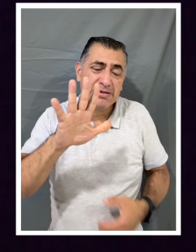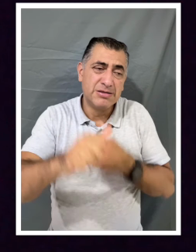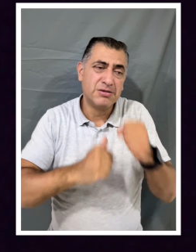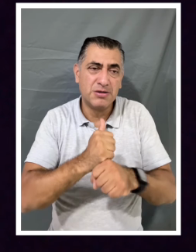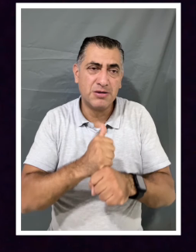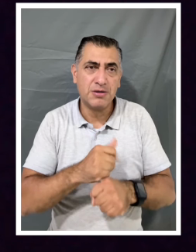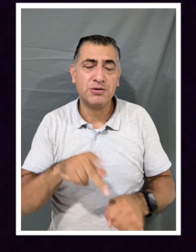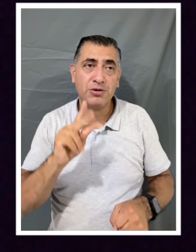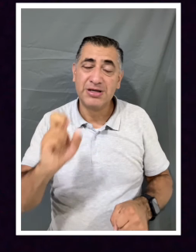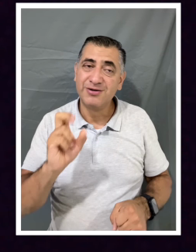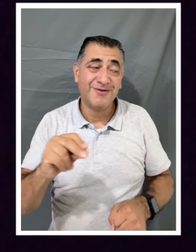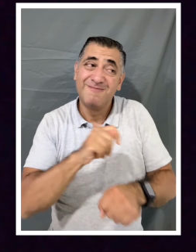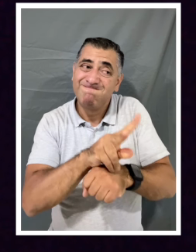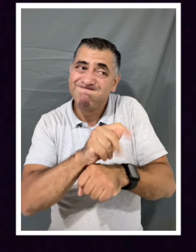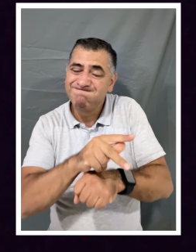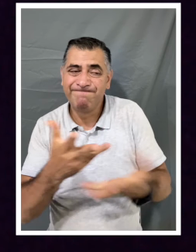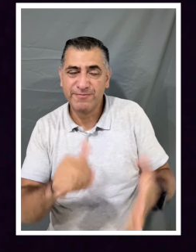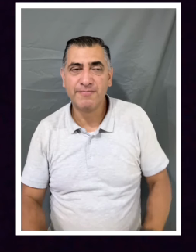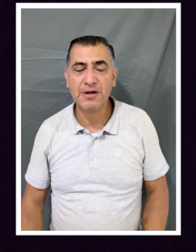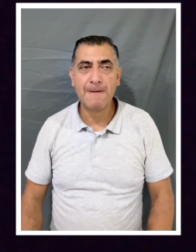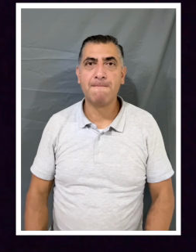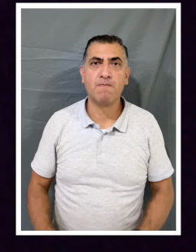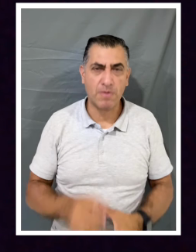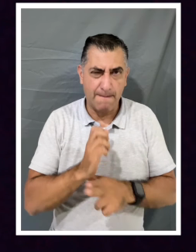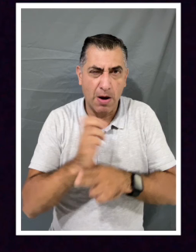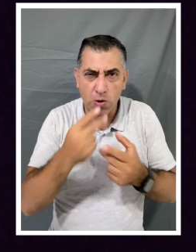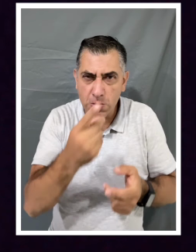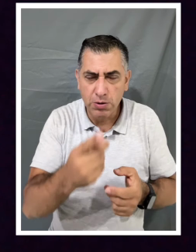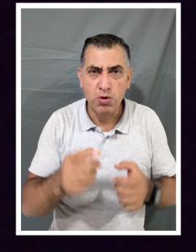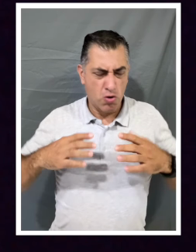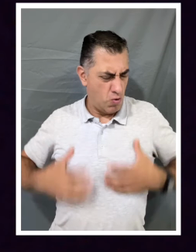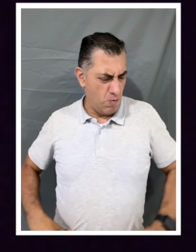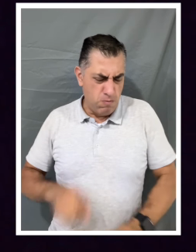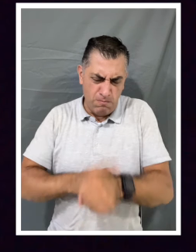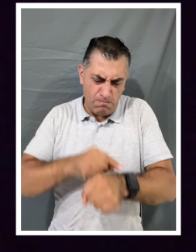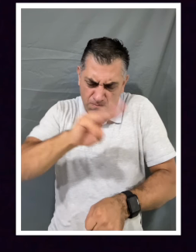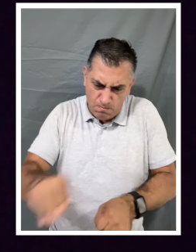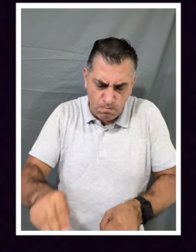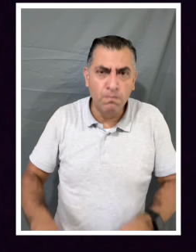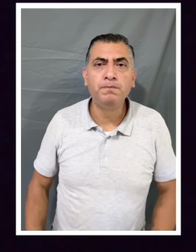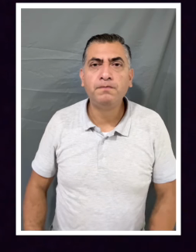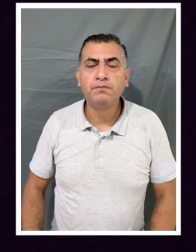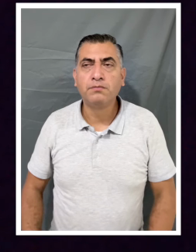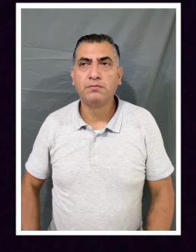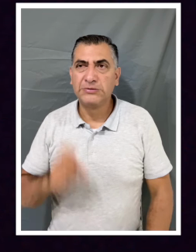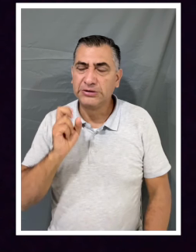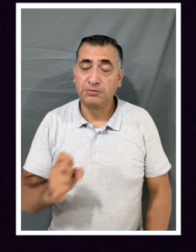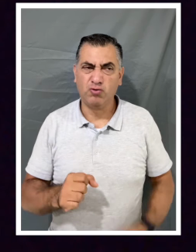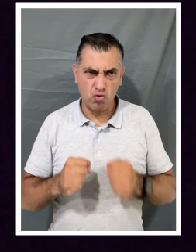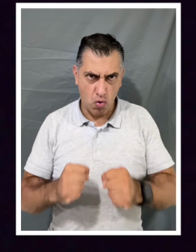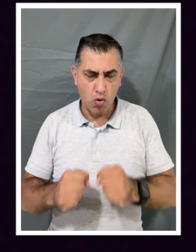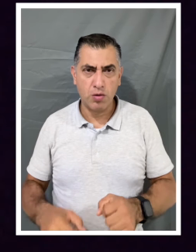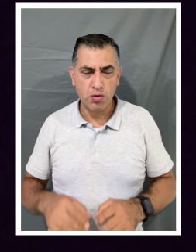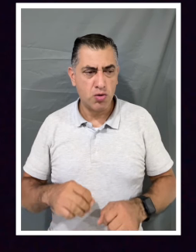años nada más que eso no sale en redes sociales casi verdad pero yo te quiero decir esto los cuerpos enfermos mueren básicamente Esa es la edad Por eso te